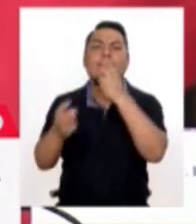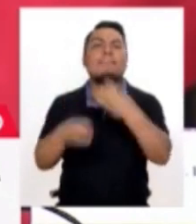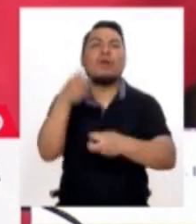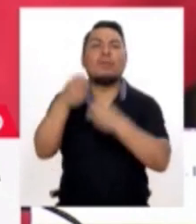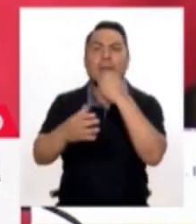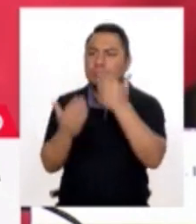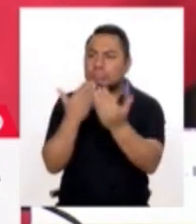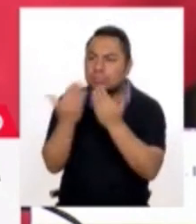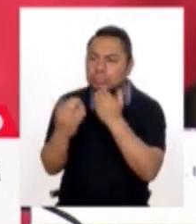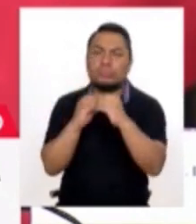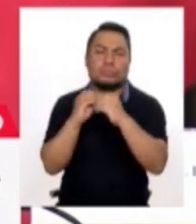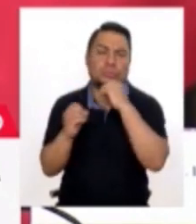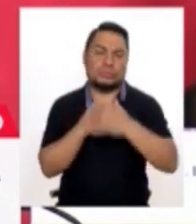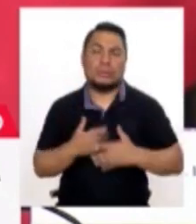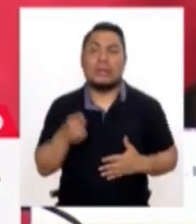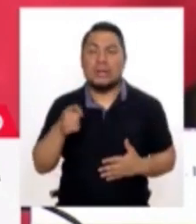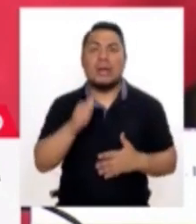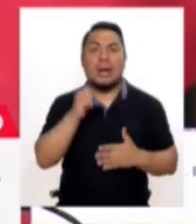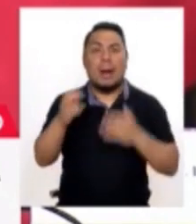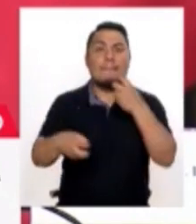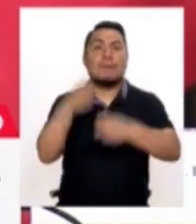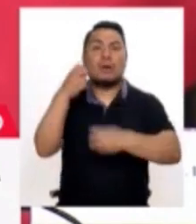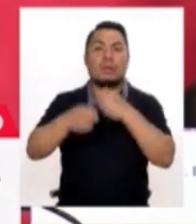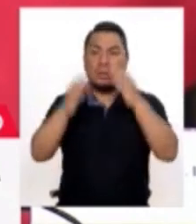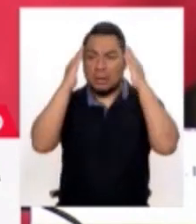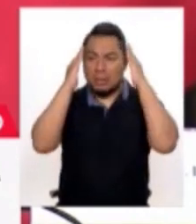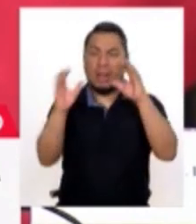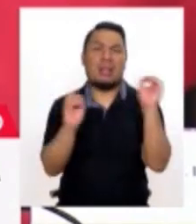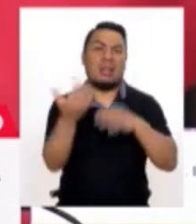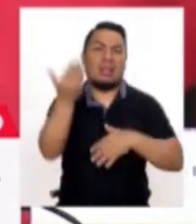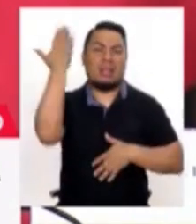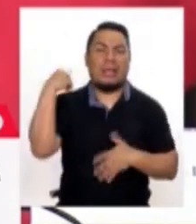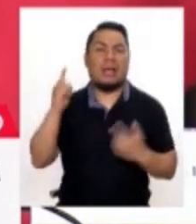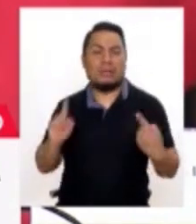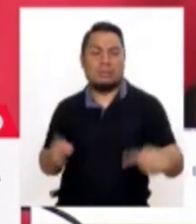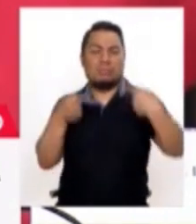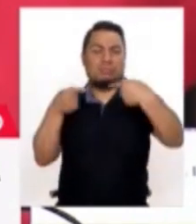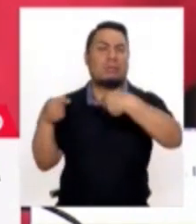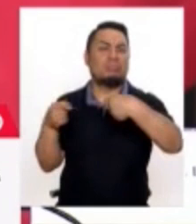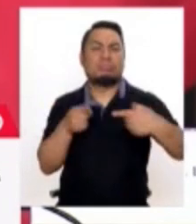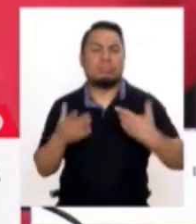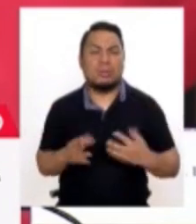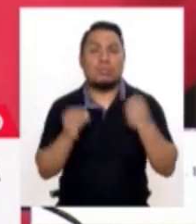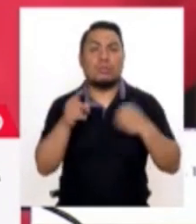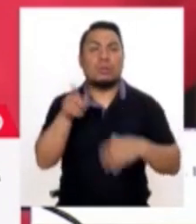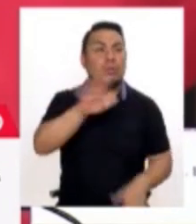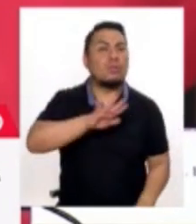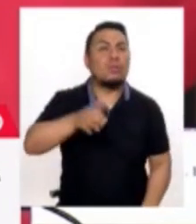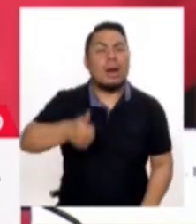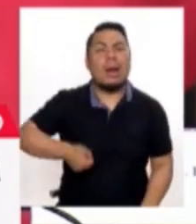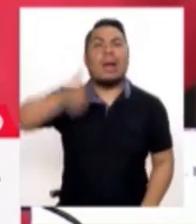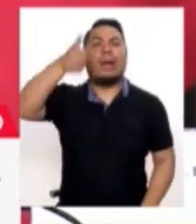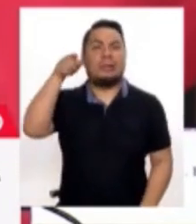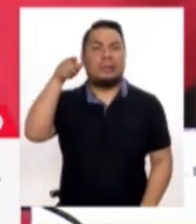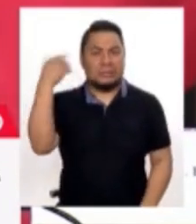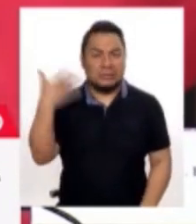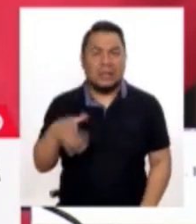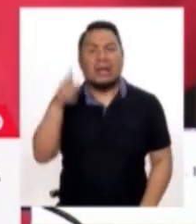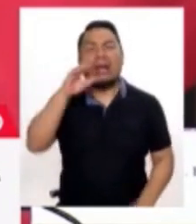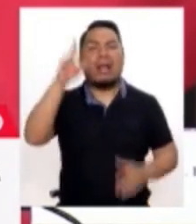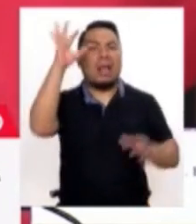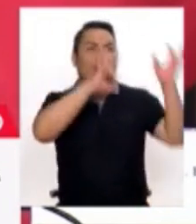población, problemas que no han sido atendidos por culpa de la confrontación, porque las autoridades han